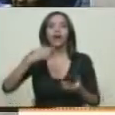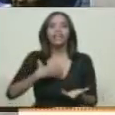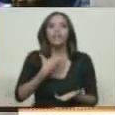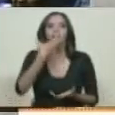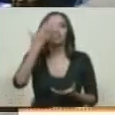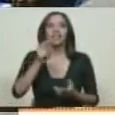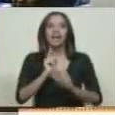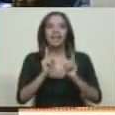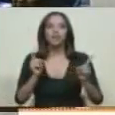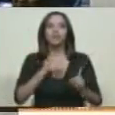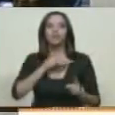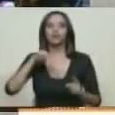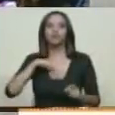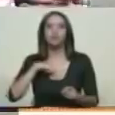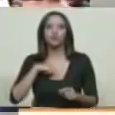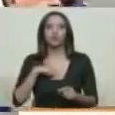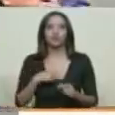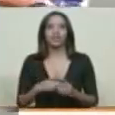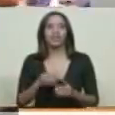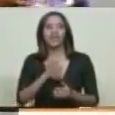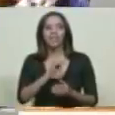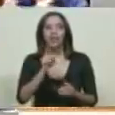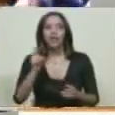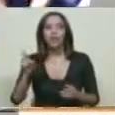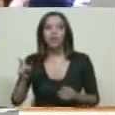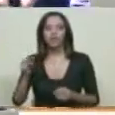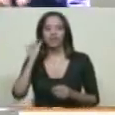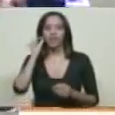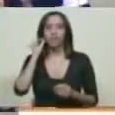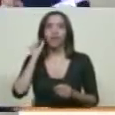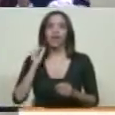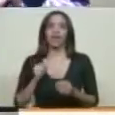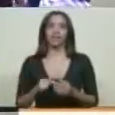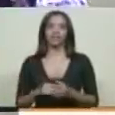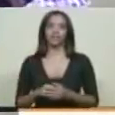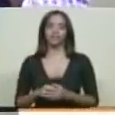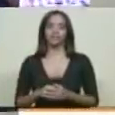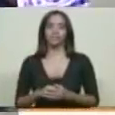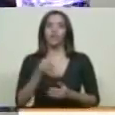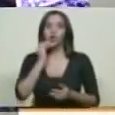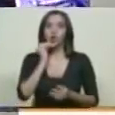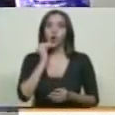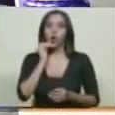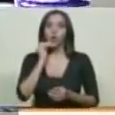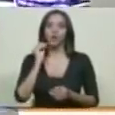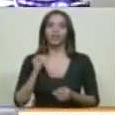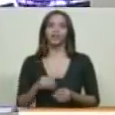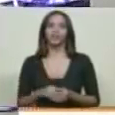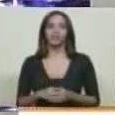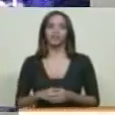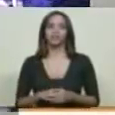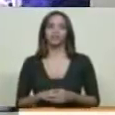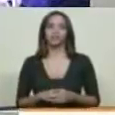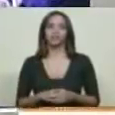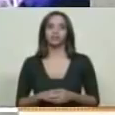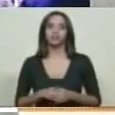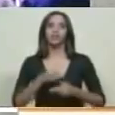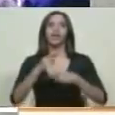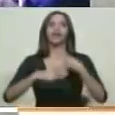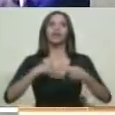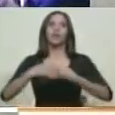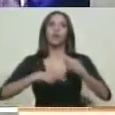nosotros, de cada una de ustedes, mujeres, de ustedes, los jóvenes. Una